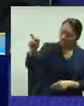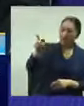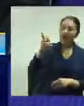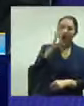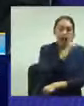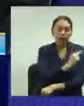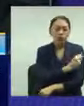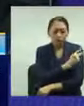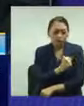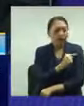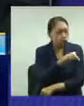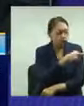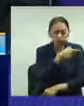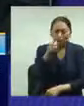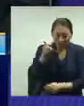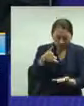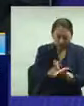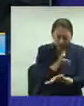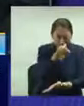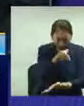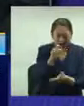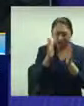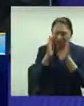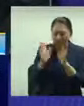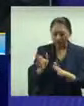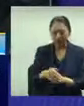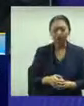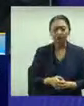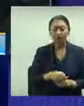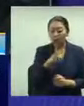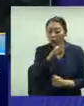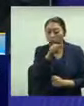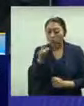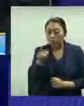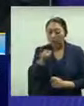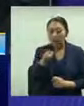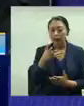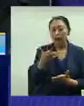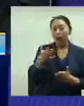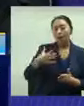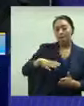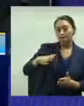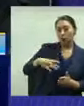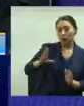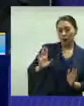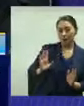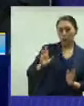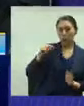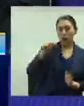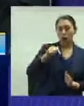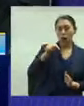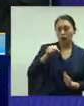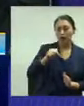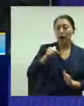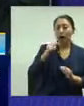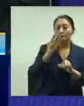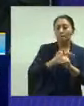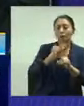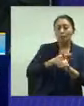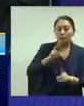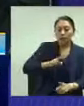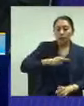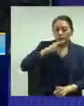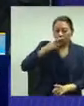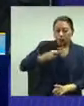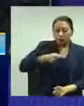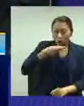vayan al hospital, lleguen, ahí les tienen que atender. Entonces usted ve, por ejemplo, hasta que hubo la crisis de problemas de respiratorios de niños, usted